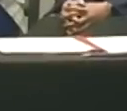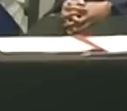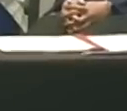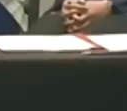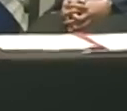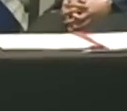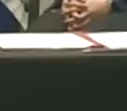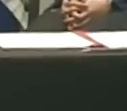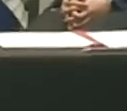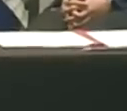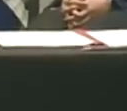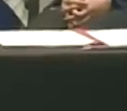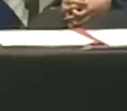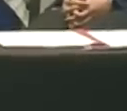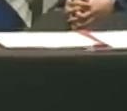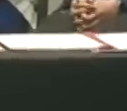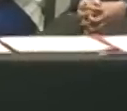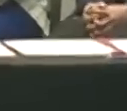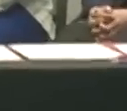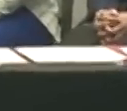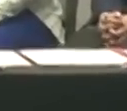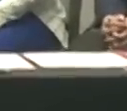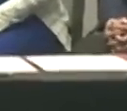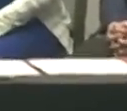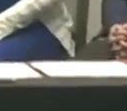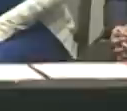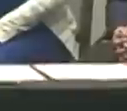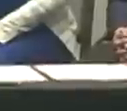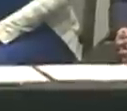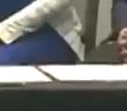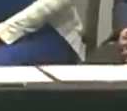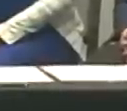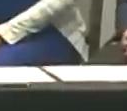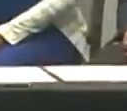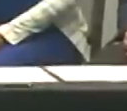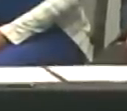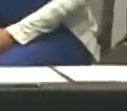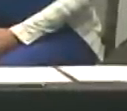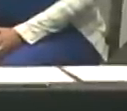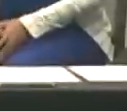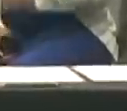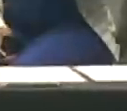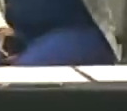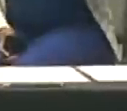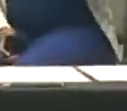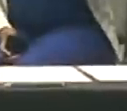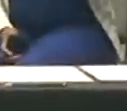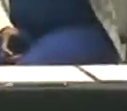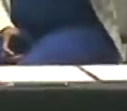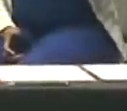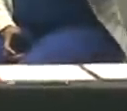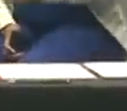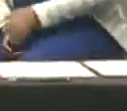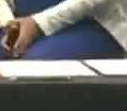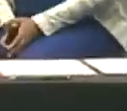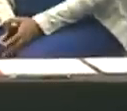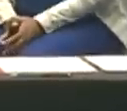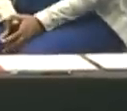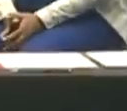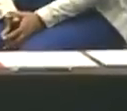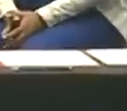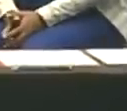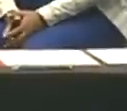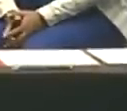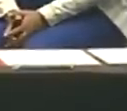pueblo venezolano, como corresponde al protocolo establecido por la Secretaría de Relaciones Exteriores de México, que funge